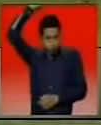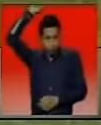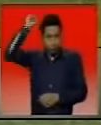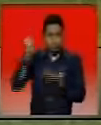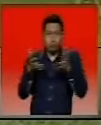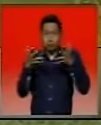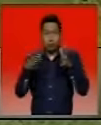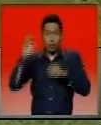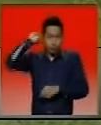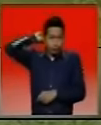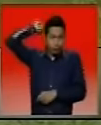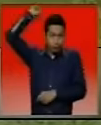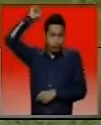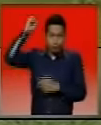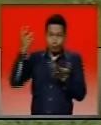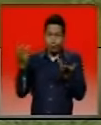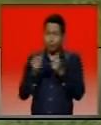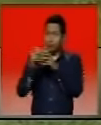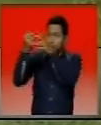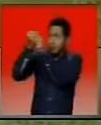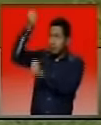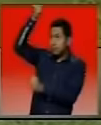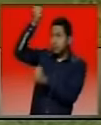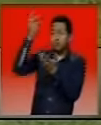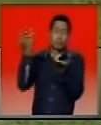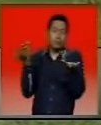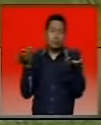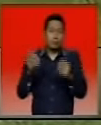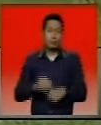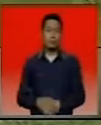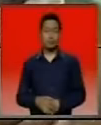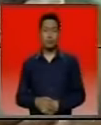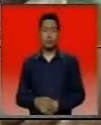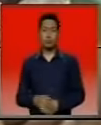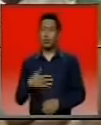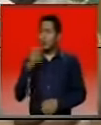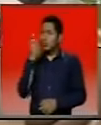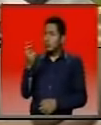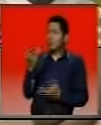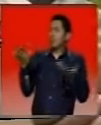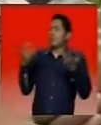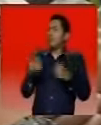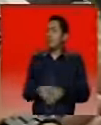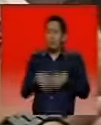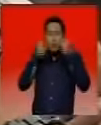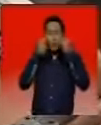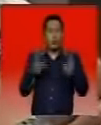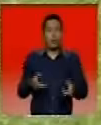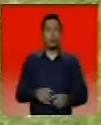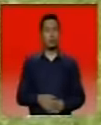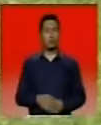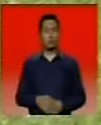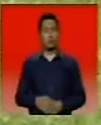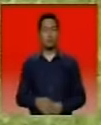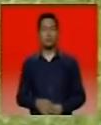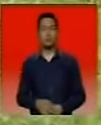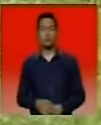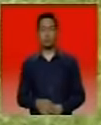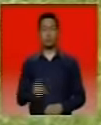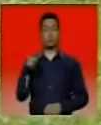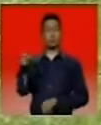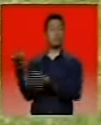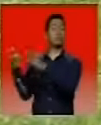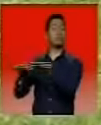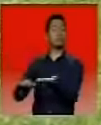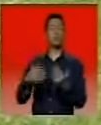nada, simplemente el como suspendido. Al llegar me encontré con la sorpresa, mi suegro ni cuando él sembraba estaba acá. El occiso tenía